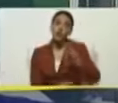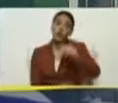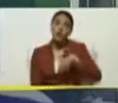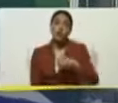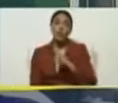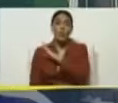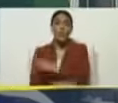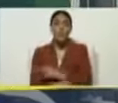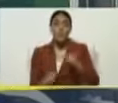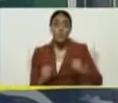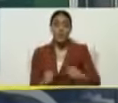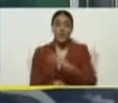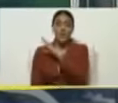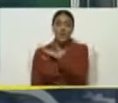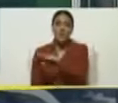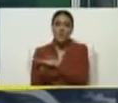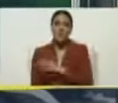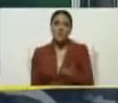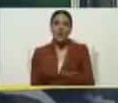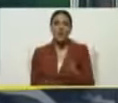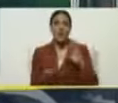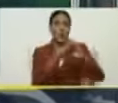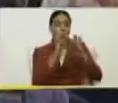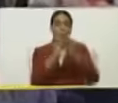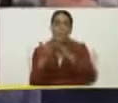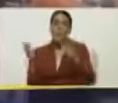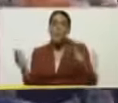popular! ¡Viva! ¡Comuna!